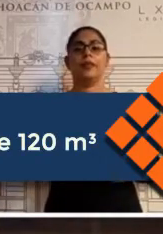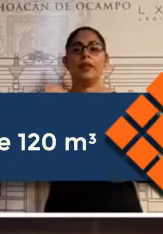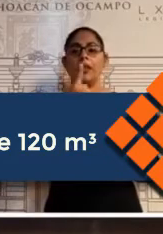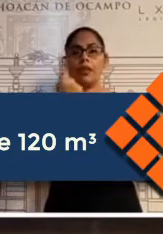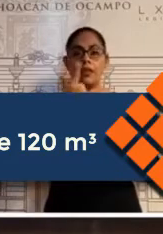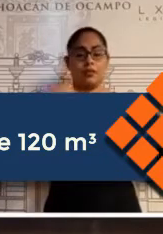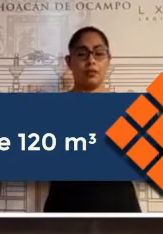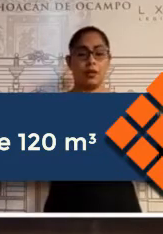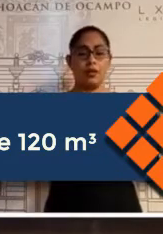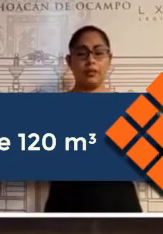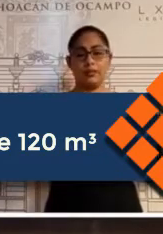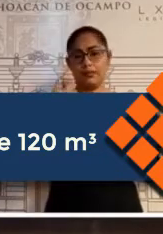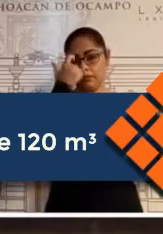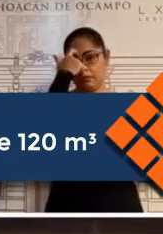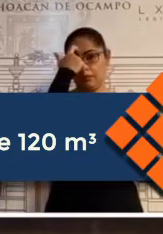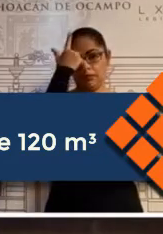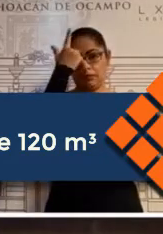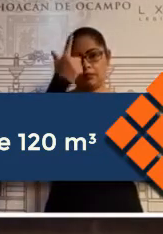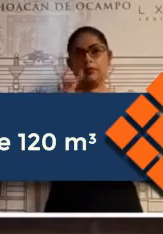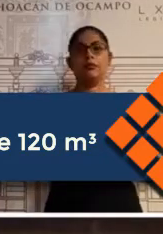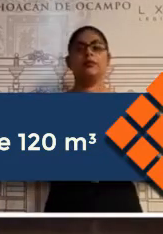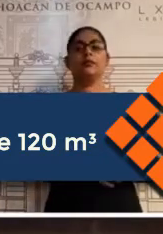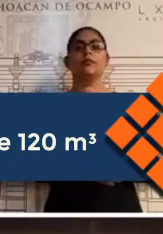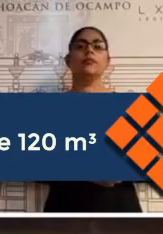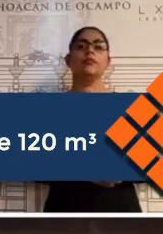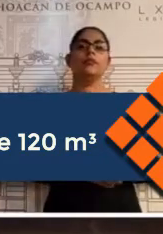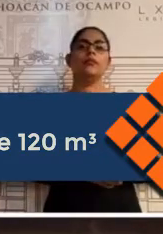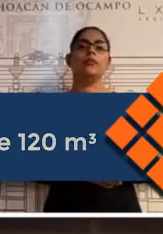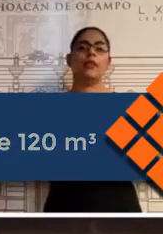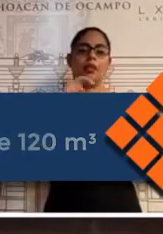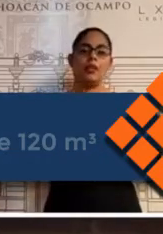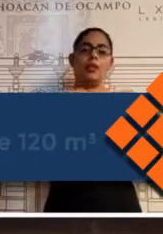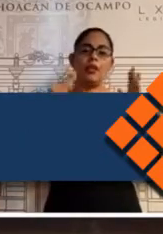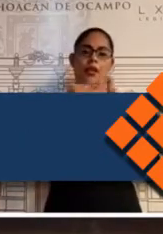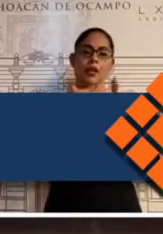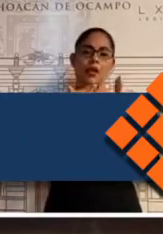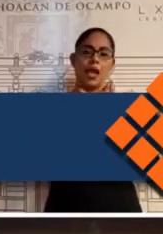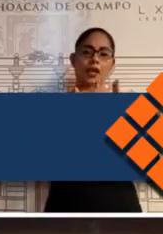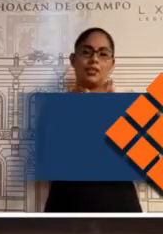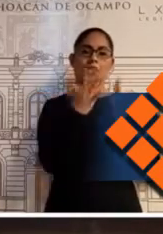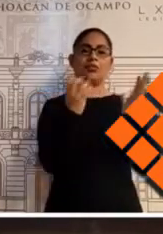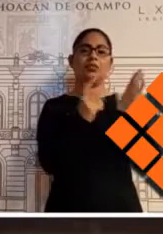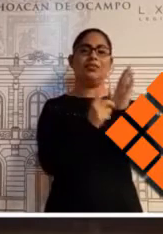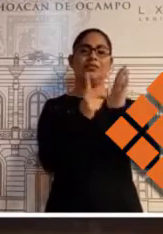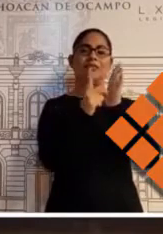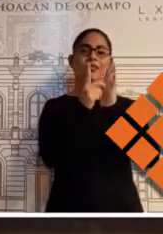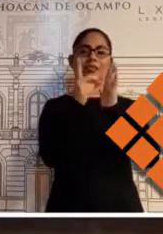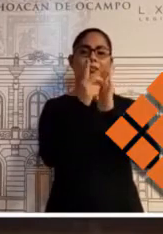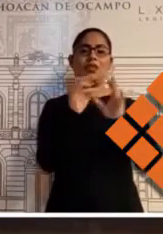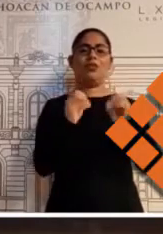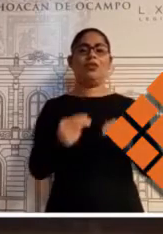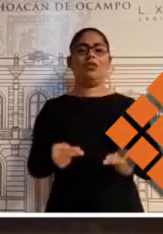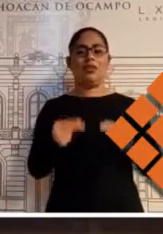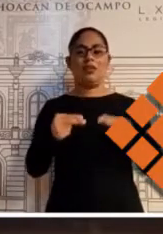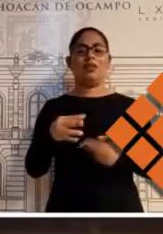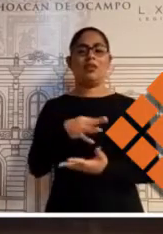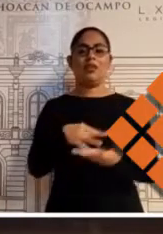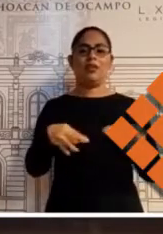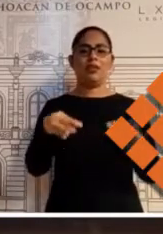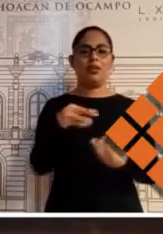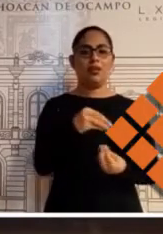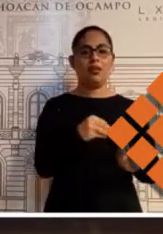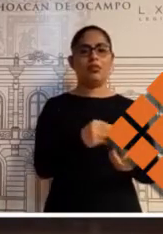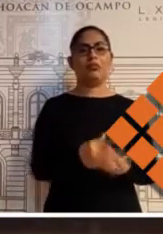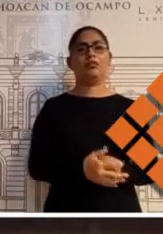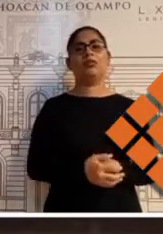genere por el consumo de agua en casas, habitación y negocios menores a